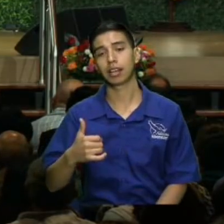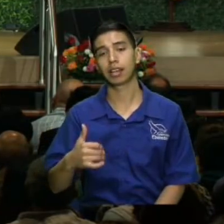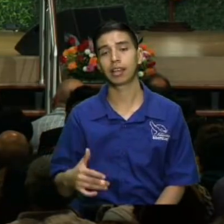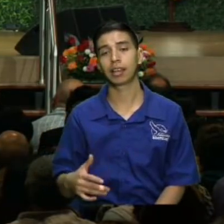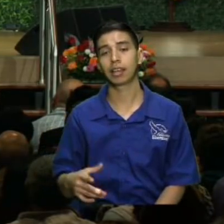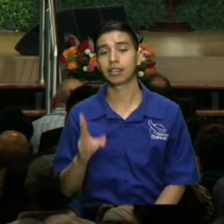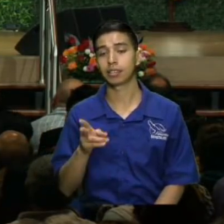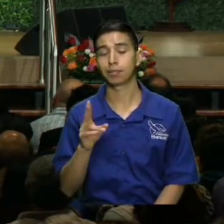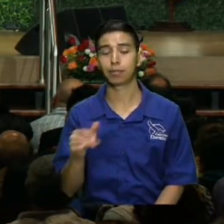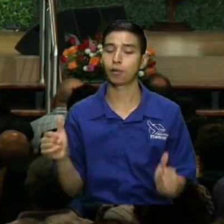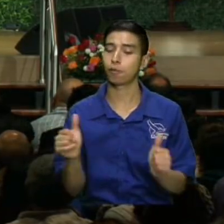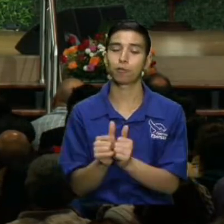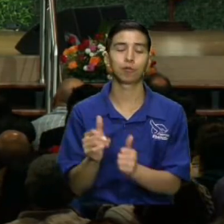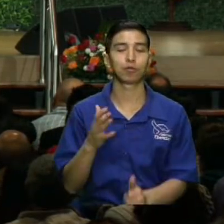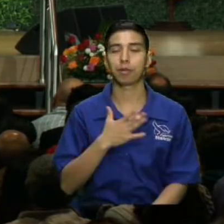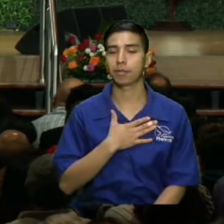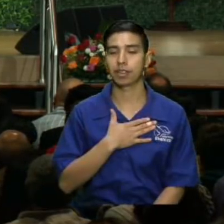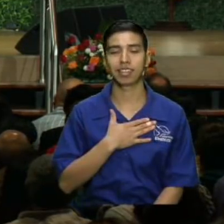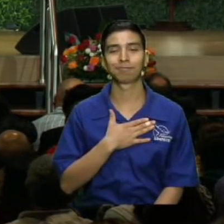¿Segura? Segura.